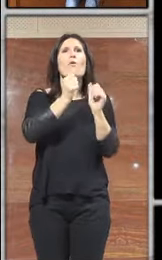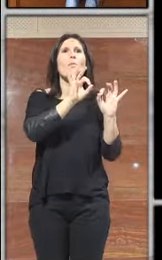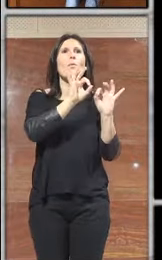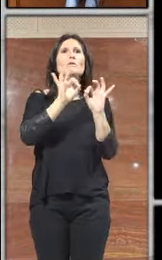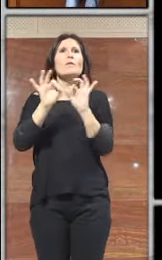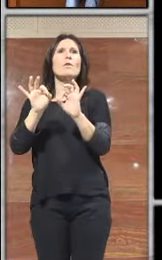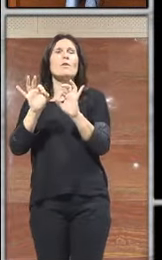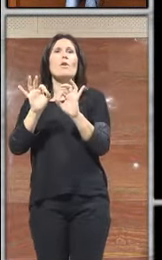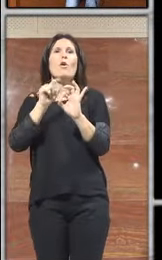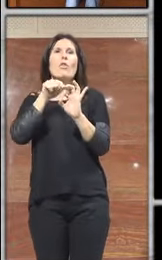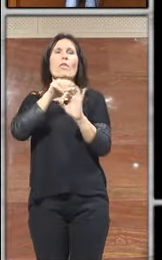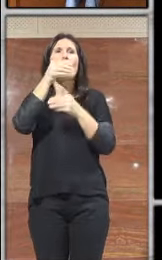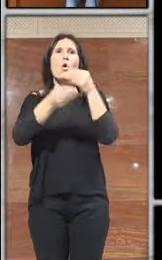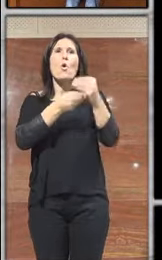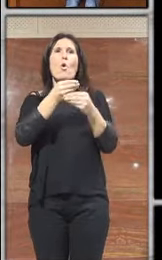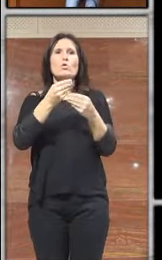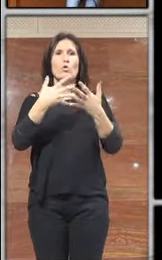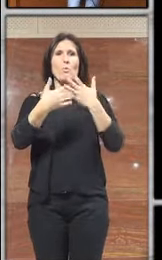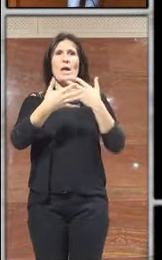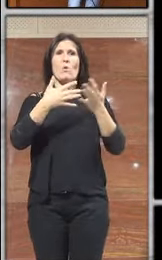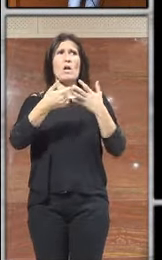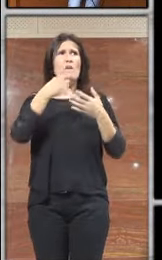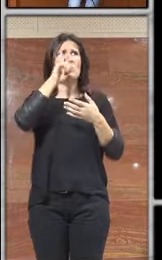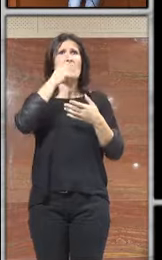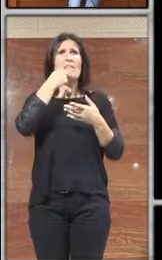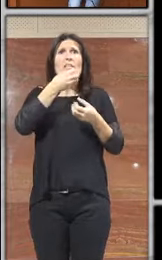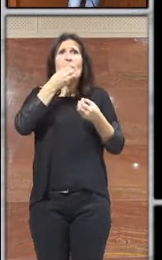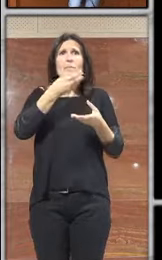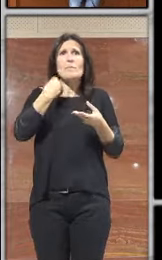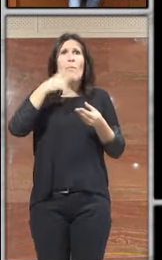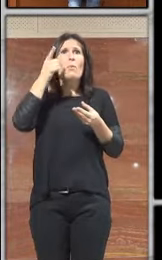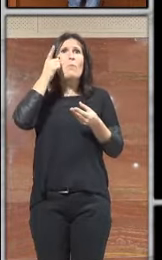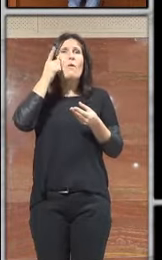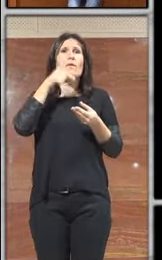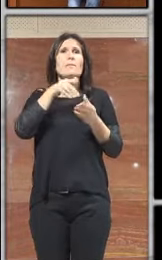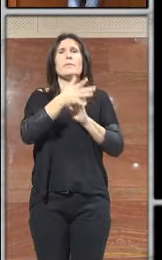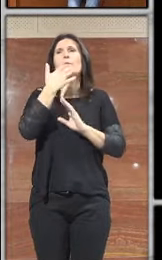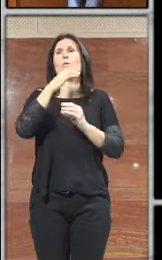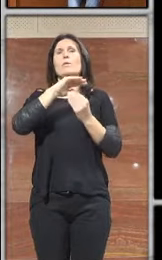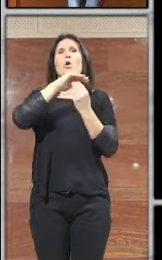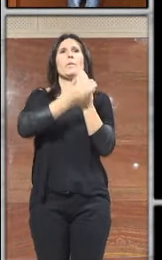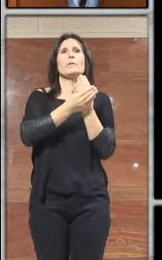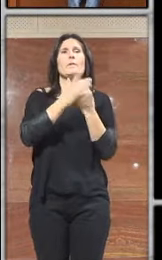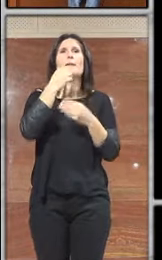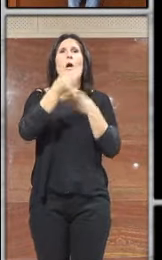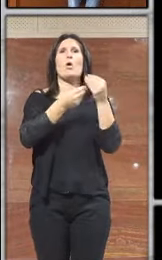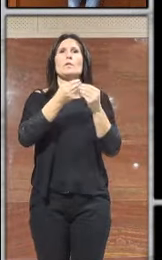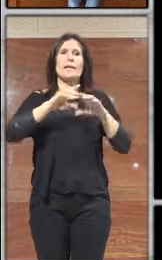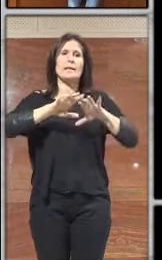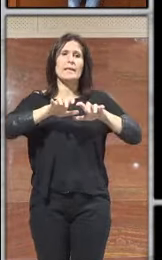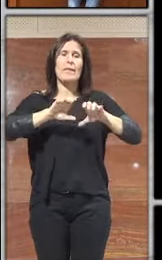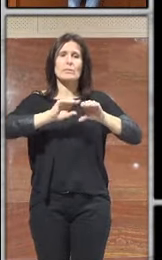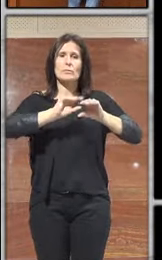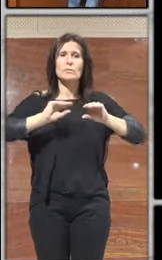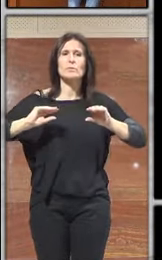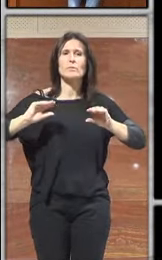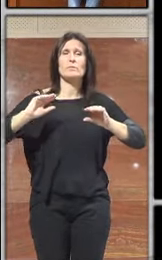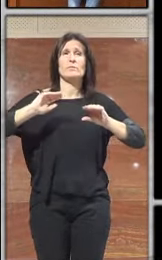y de usabilidad manual, no sé si lo digo bien, del propio móvil. Es decir, pues cobertores para poder utilizar los teclados o para